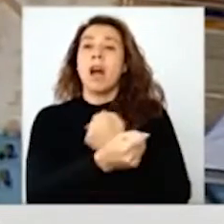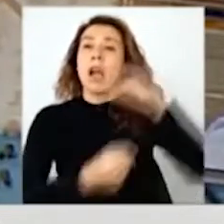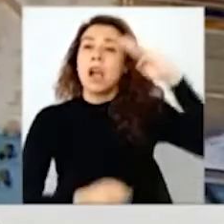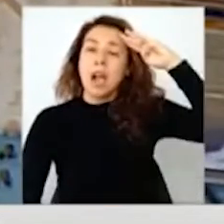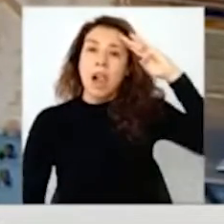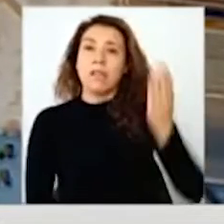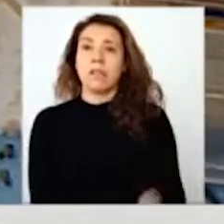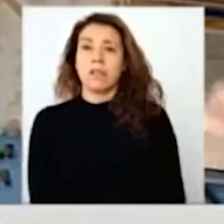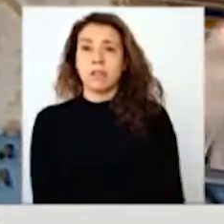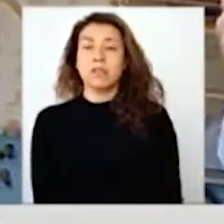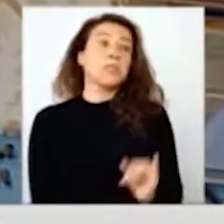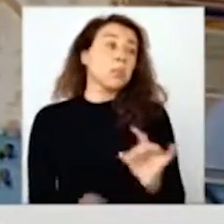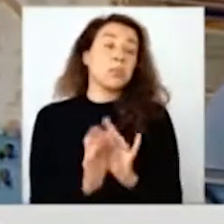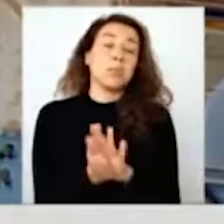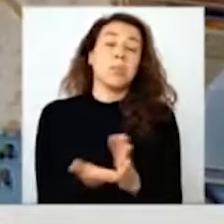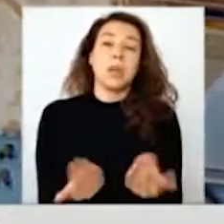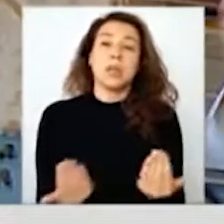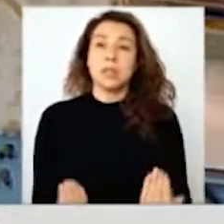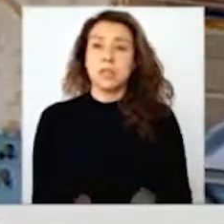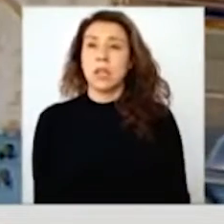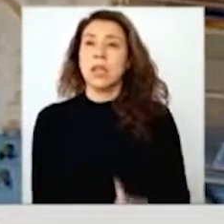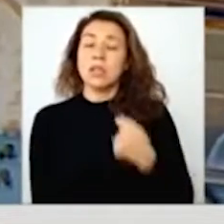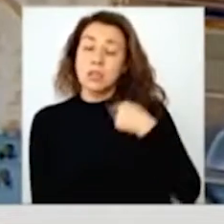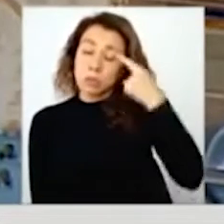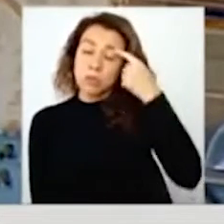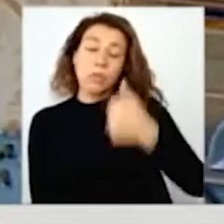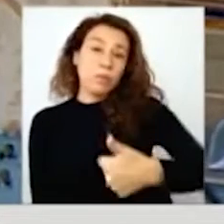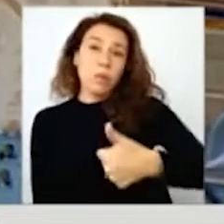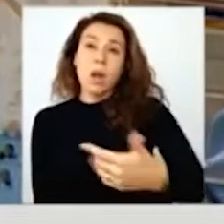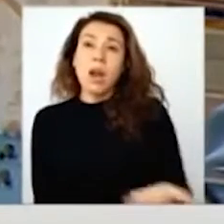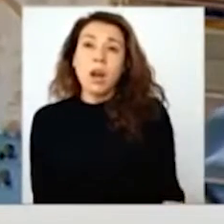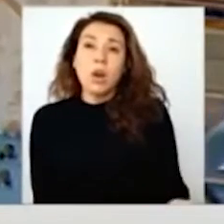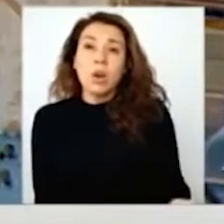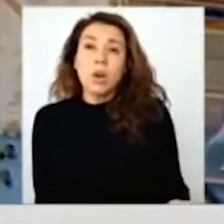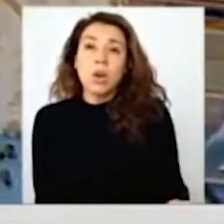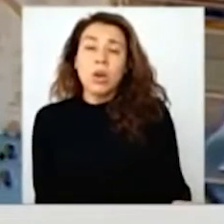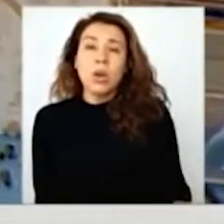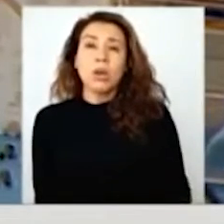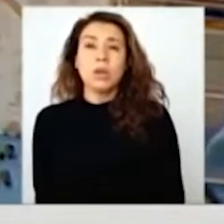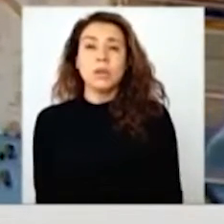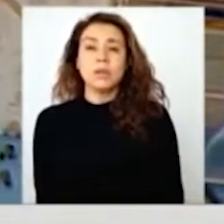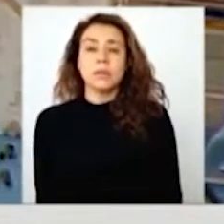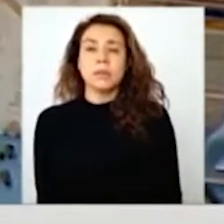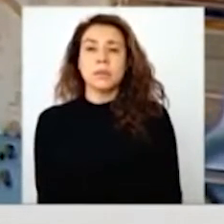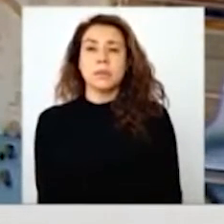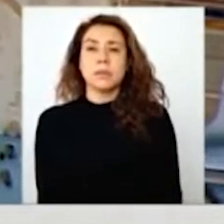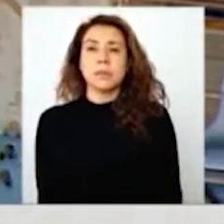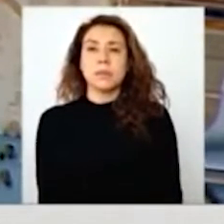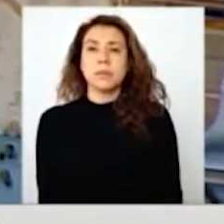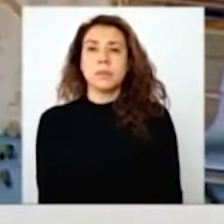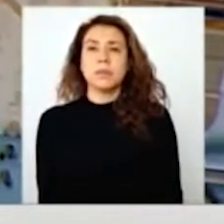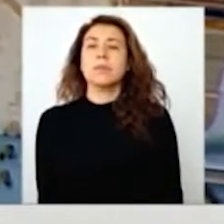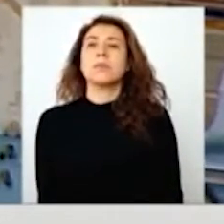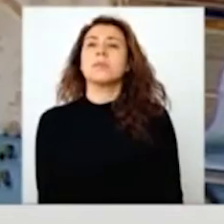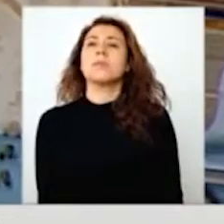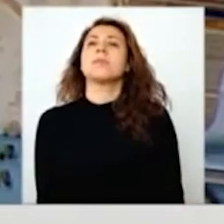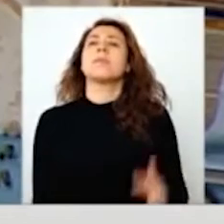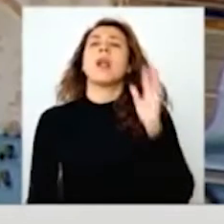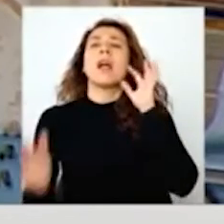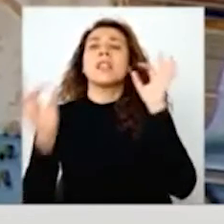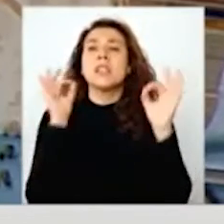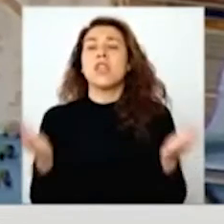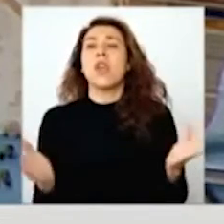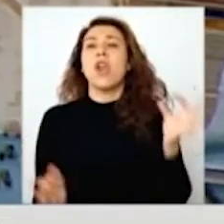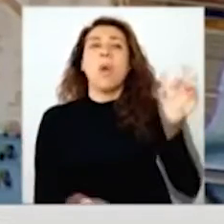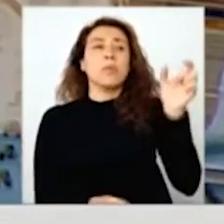eso me parece que está bien presidente para la señora el adulto mayor que invirtió en este